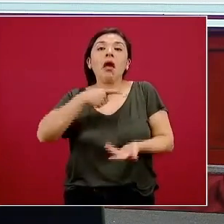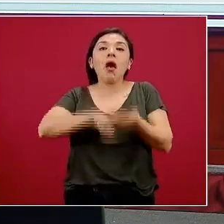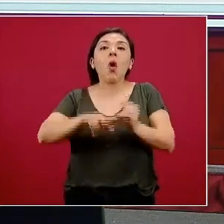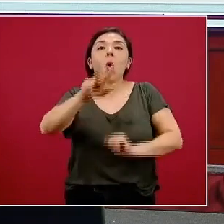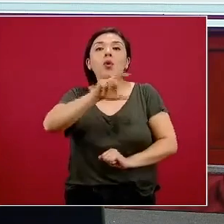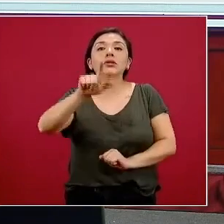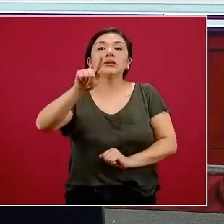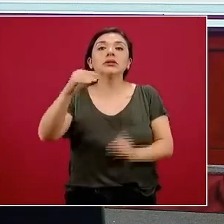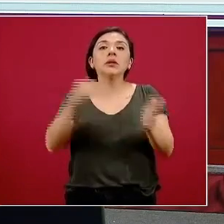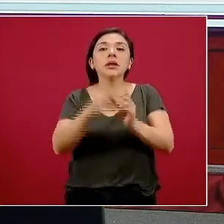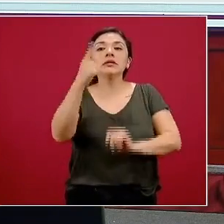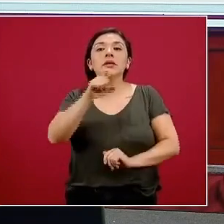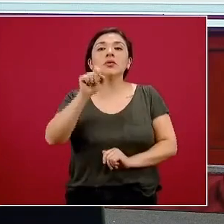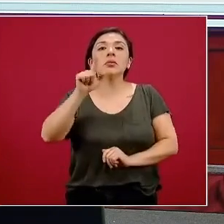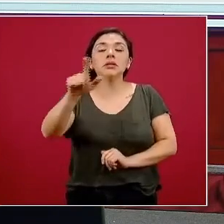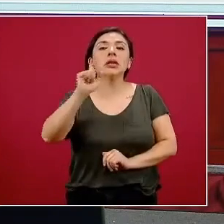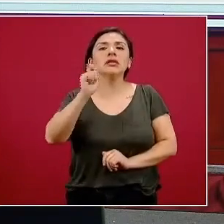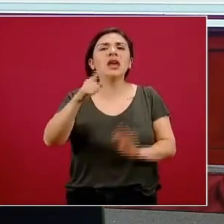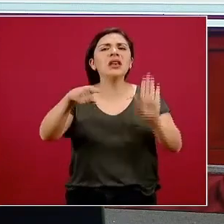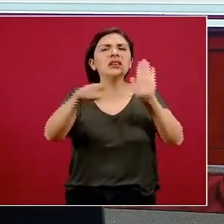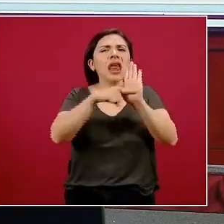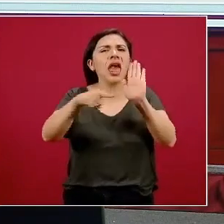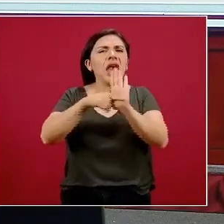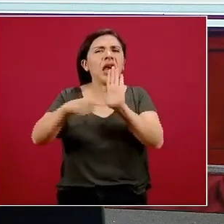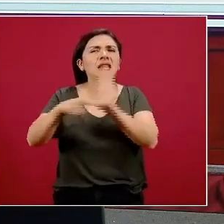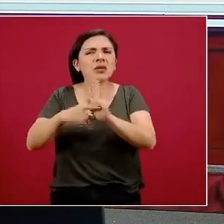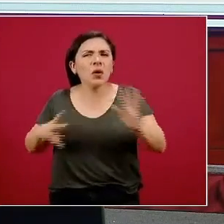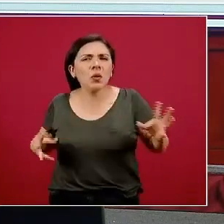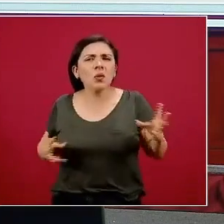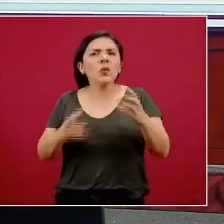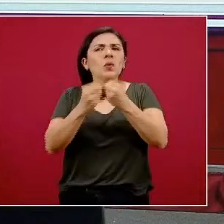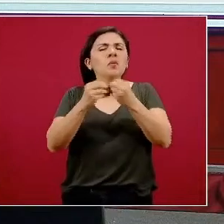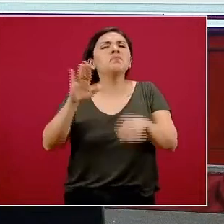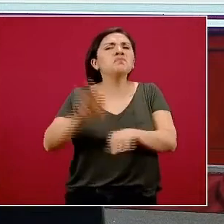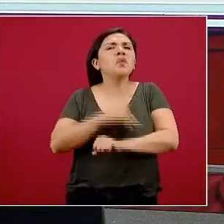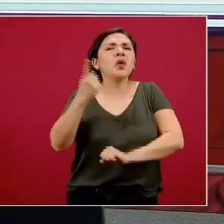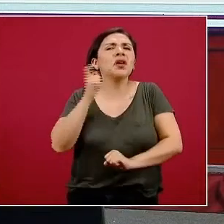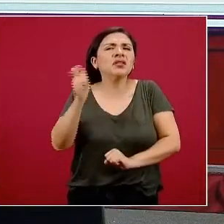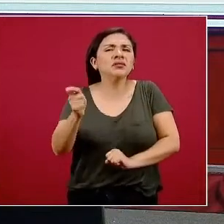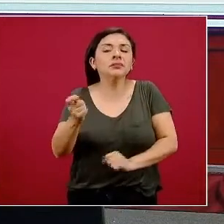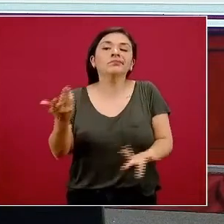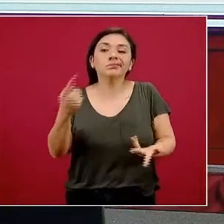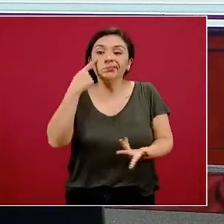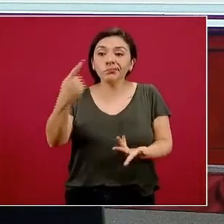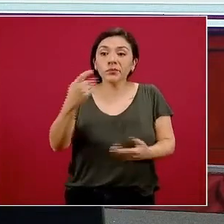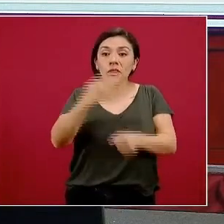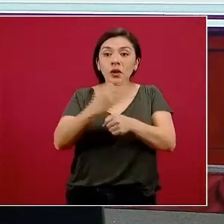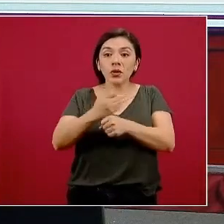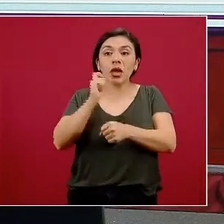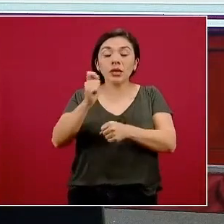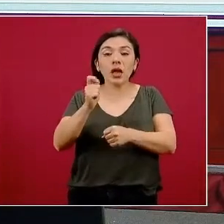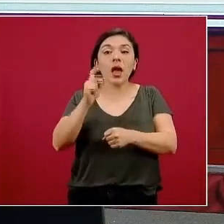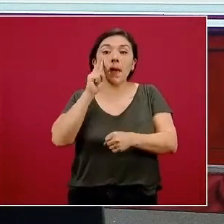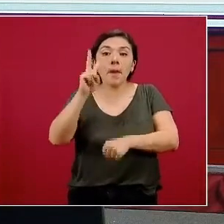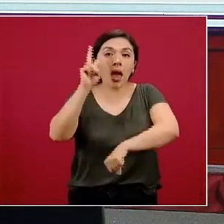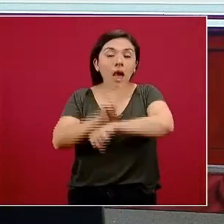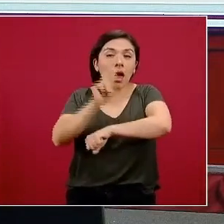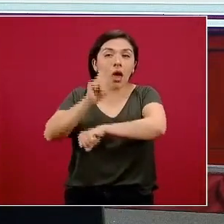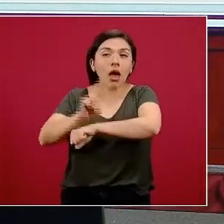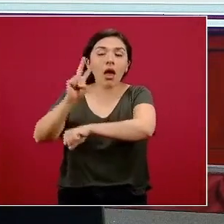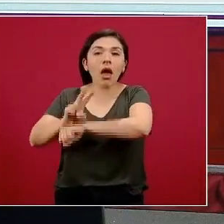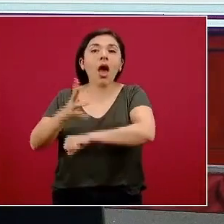870.127. ¿Por qué estamos sumando los negativos que estaban en esta temporalidad? Porque aquí es donde estábamos precisamente